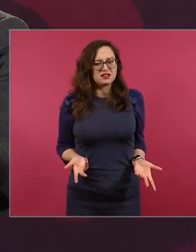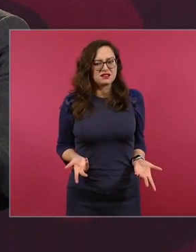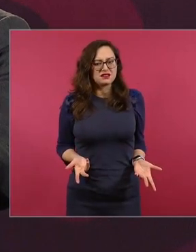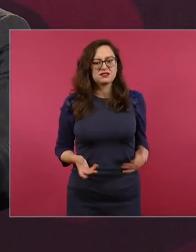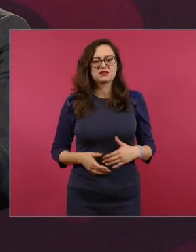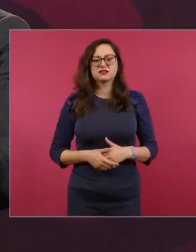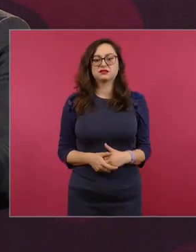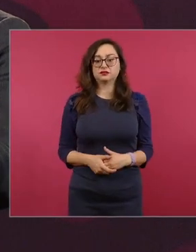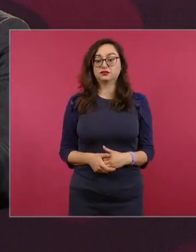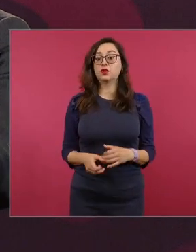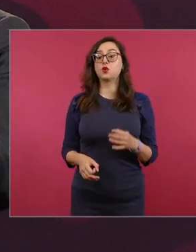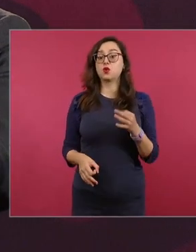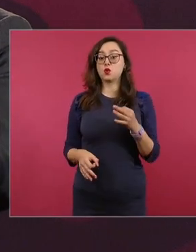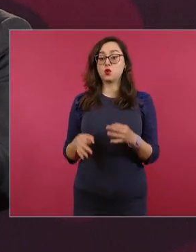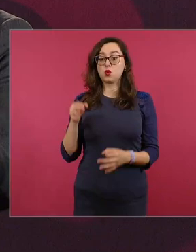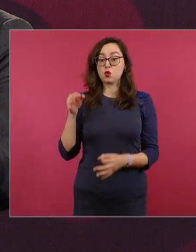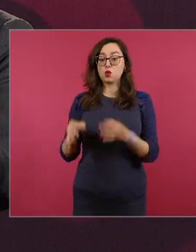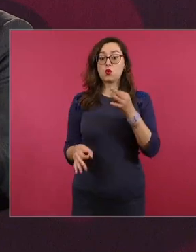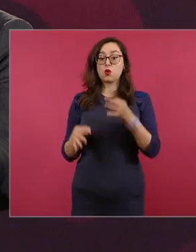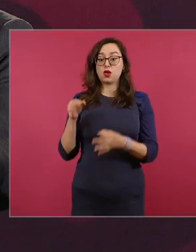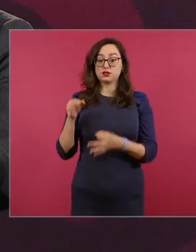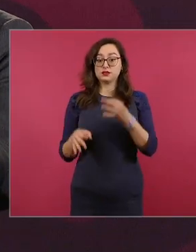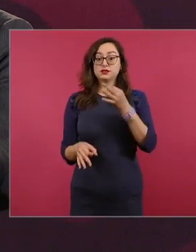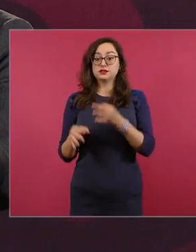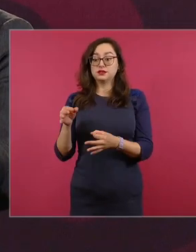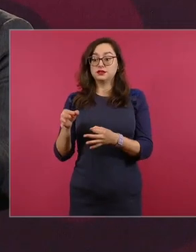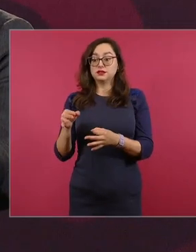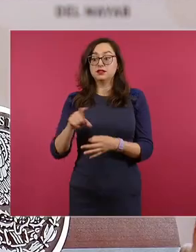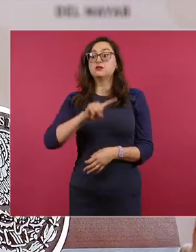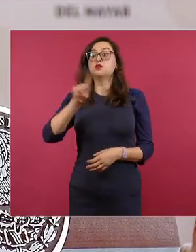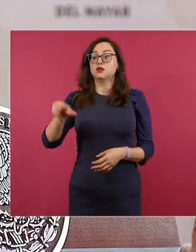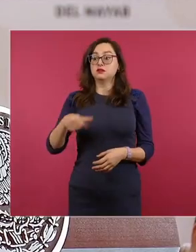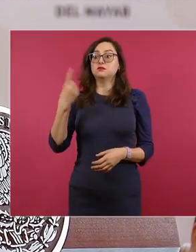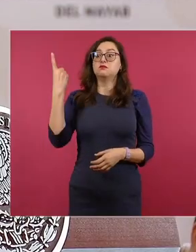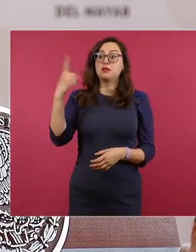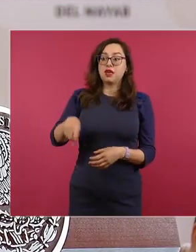la solicitud al reclusorio?